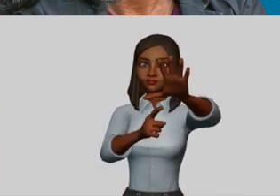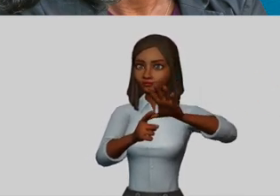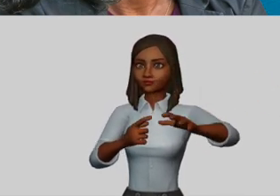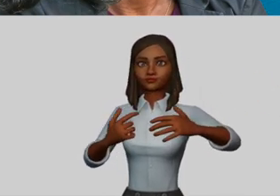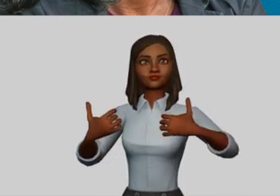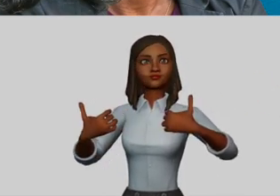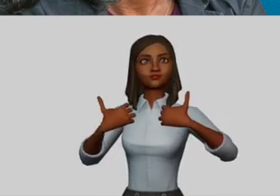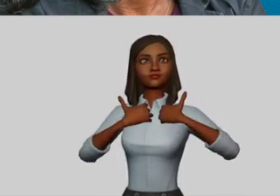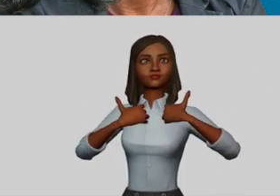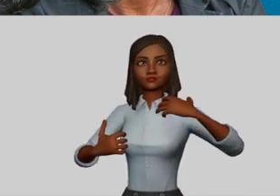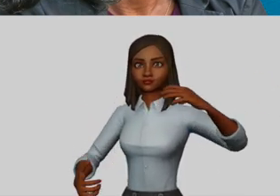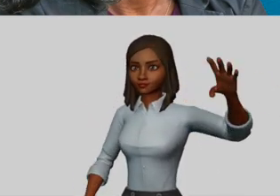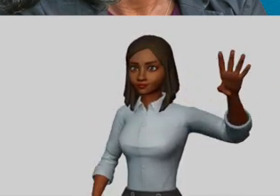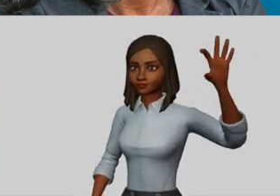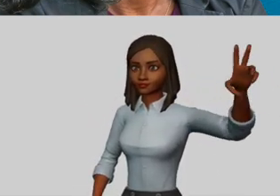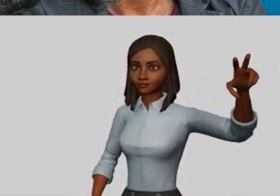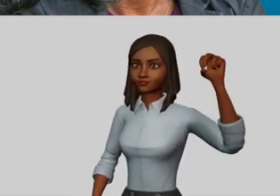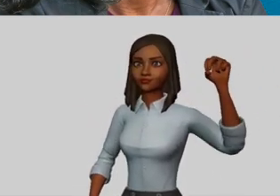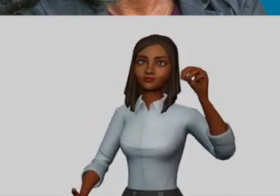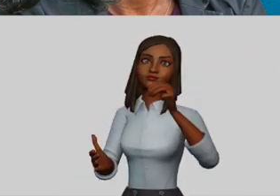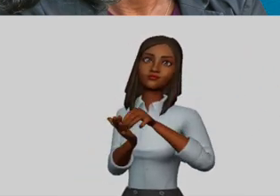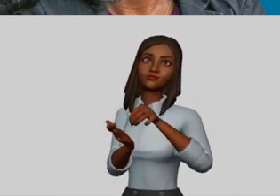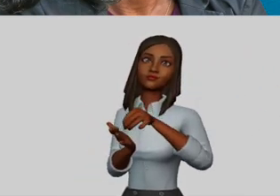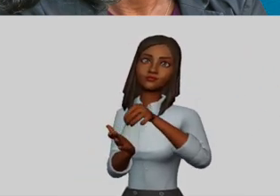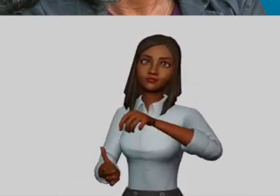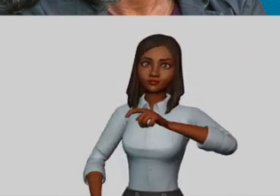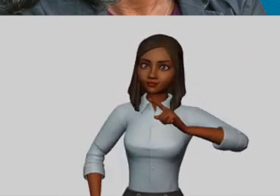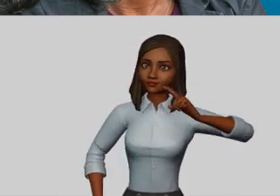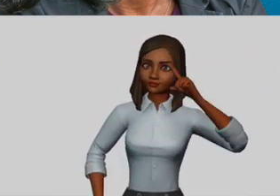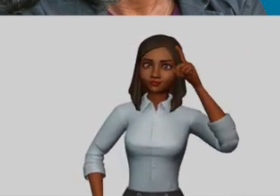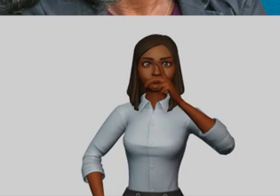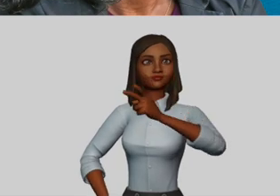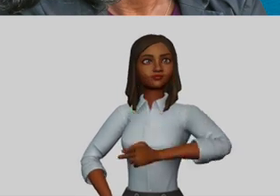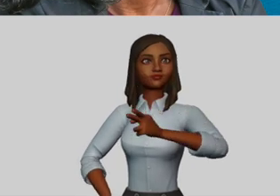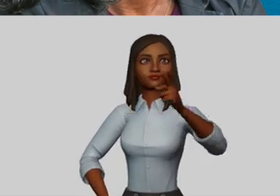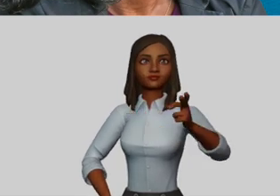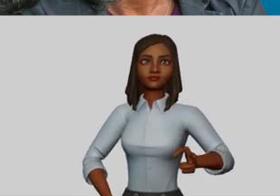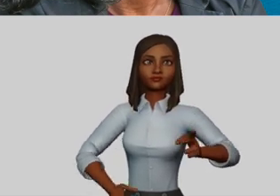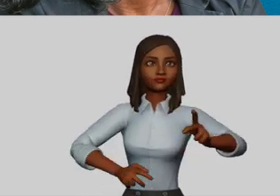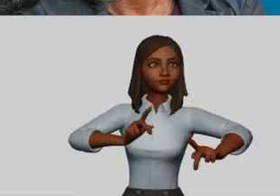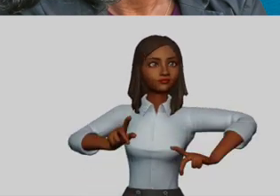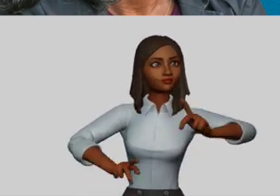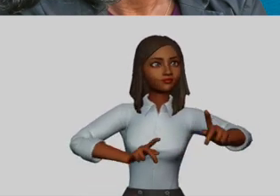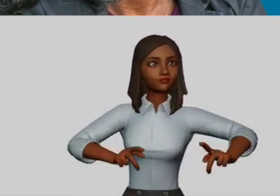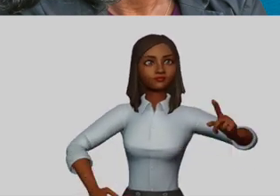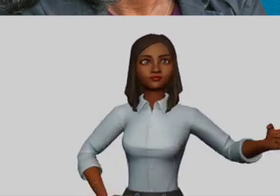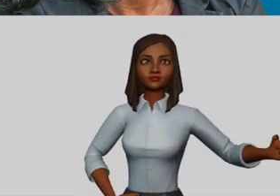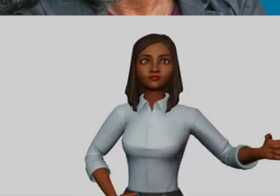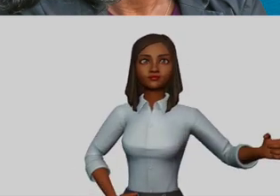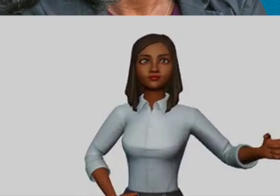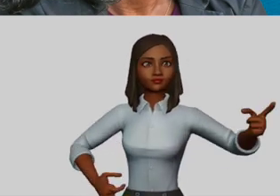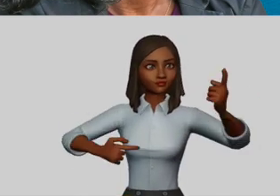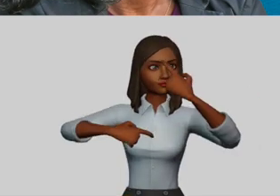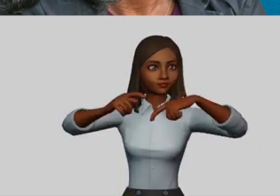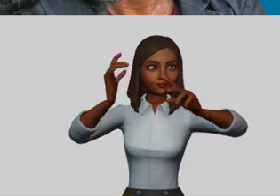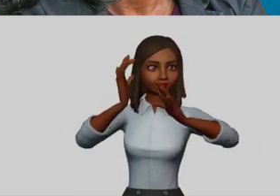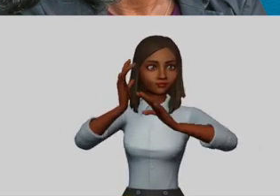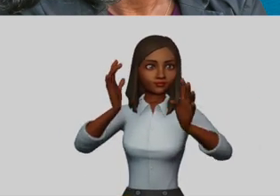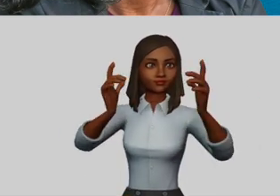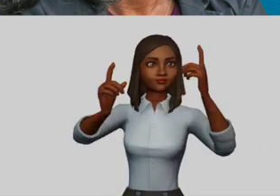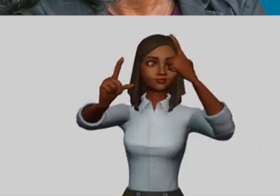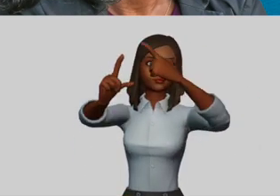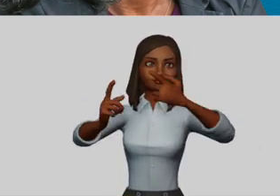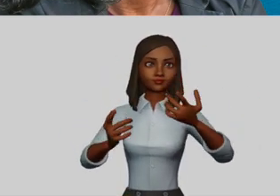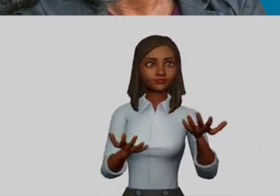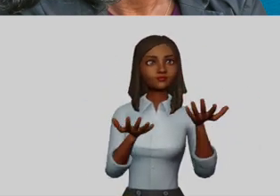nuestra productora, que fue quien encontró la historia de Yamillet. Y desde que Amanda lo presentó, yo le dije,